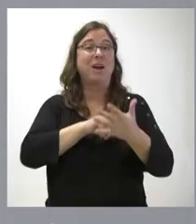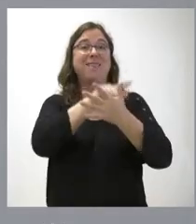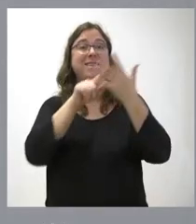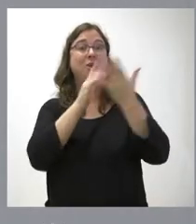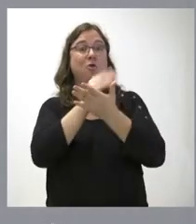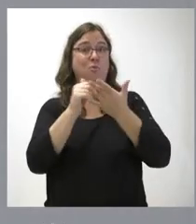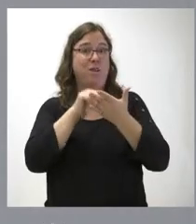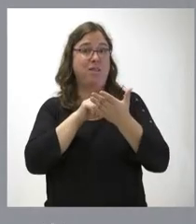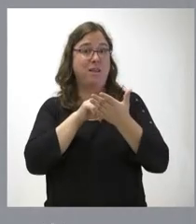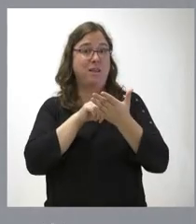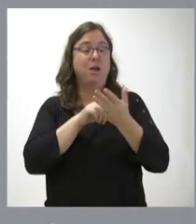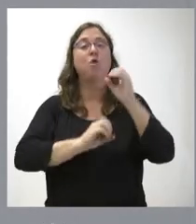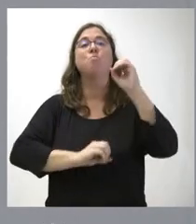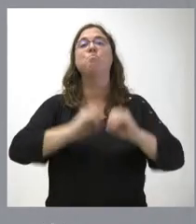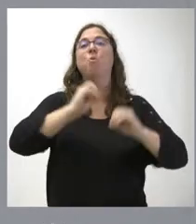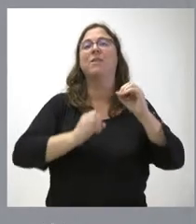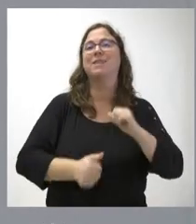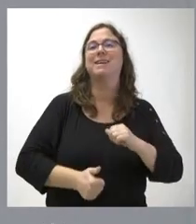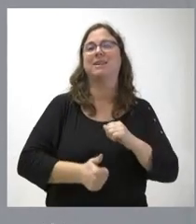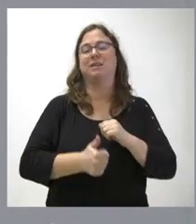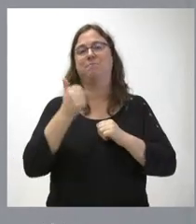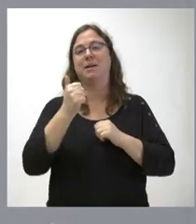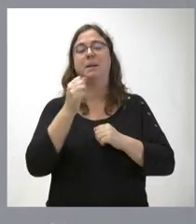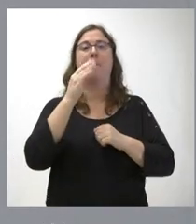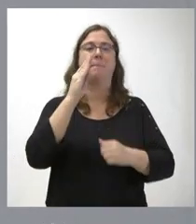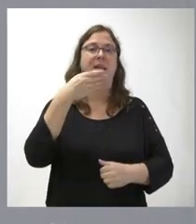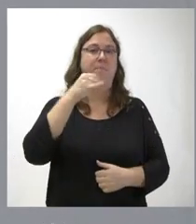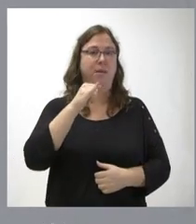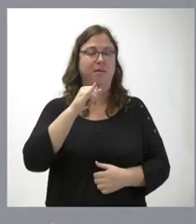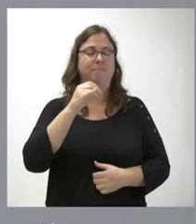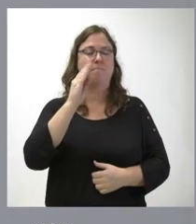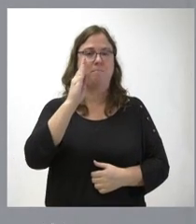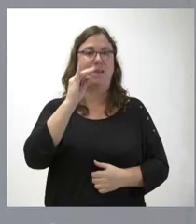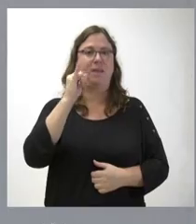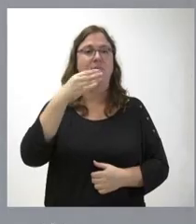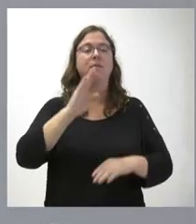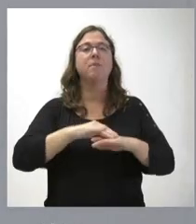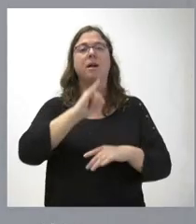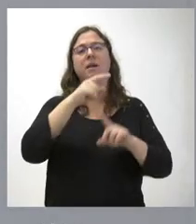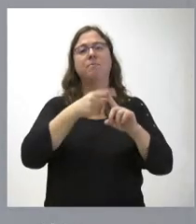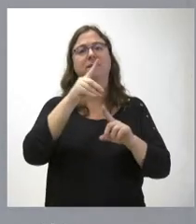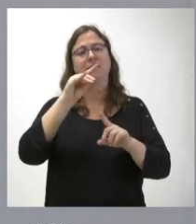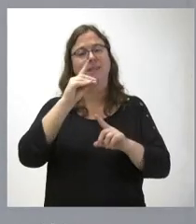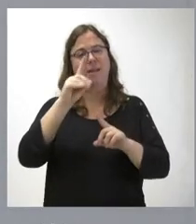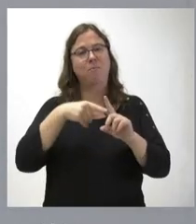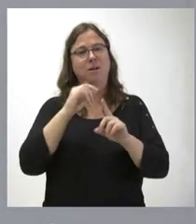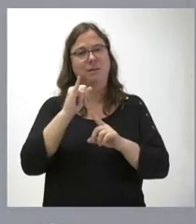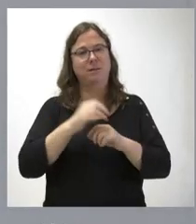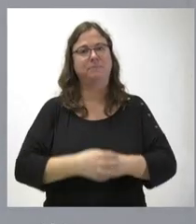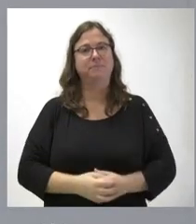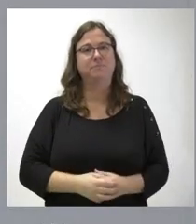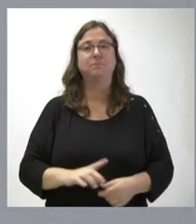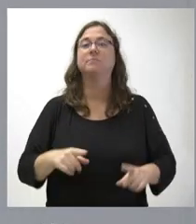autónomas que más porcentaje de de su pib destinan a i+ de mái Y que